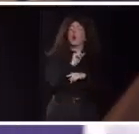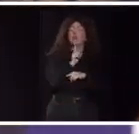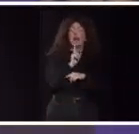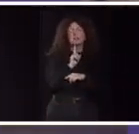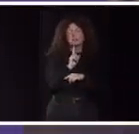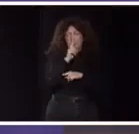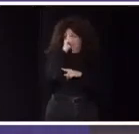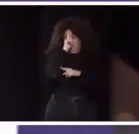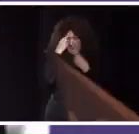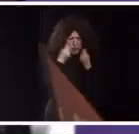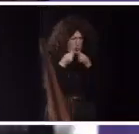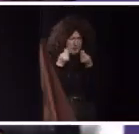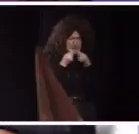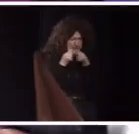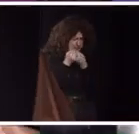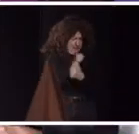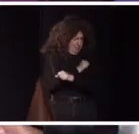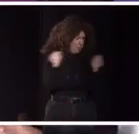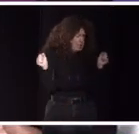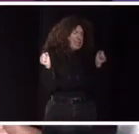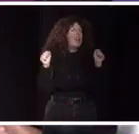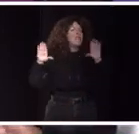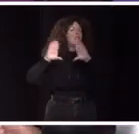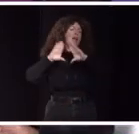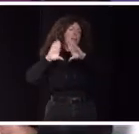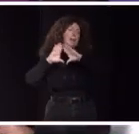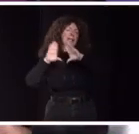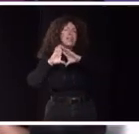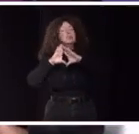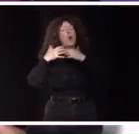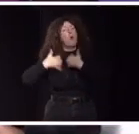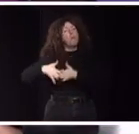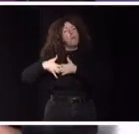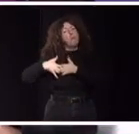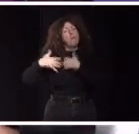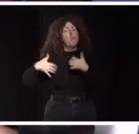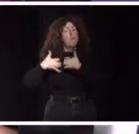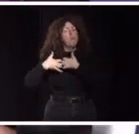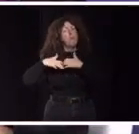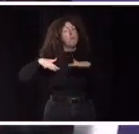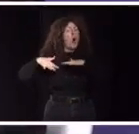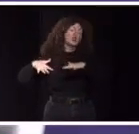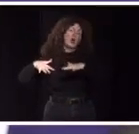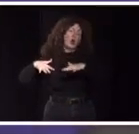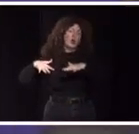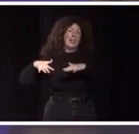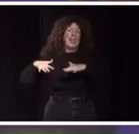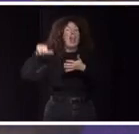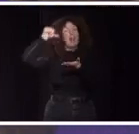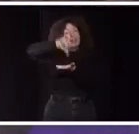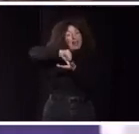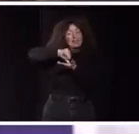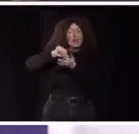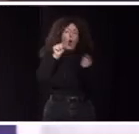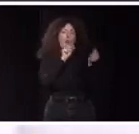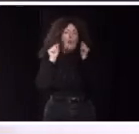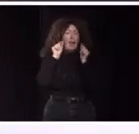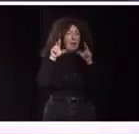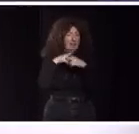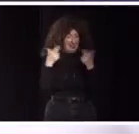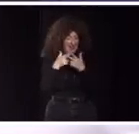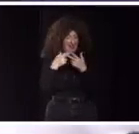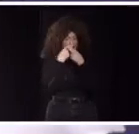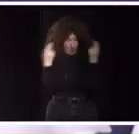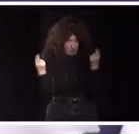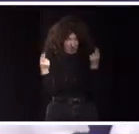imposible, impensable, que el feminismo fuese el motor y el centro del debate social y del debate público. Hace